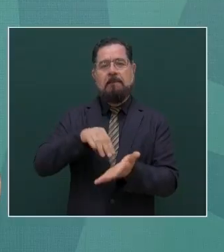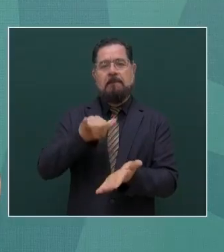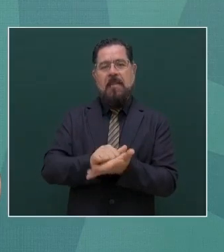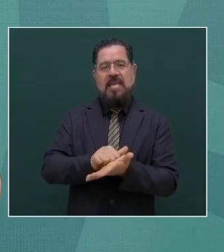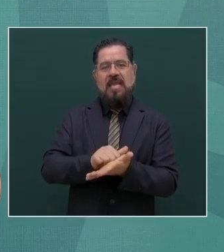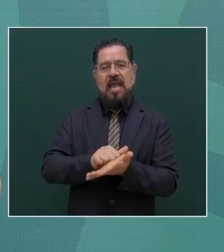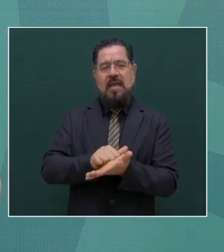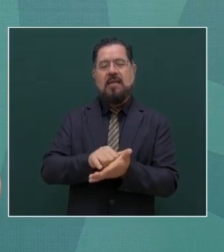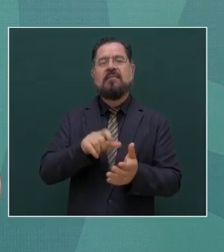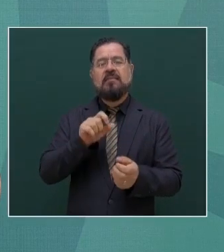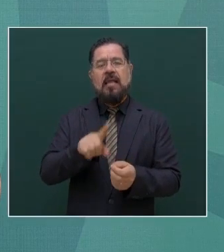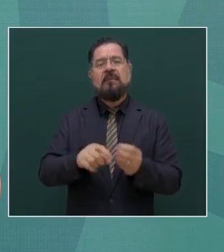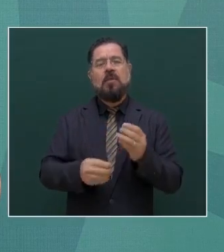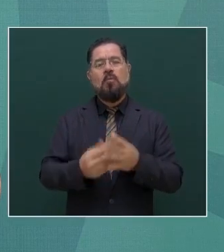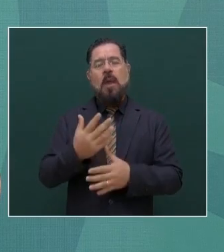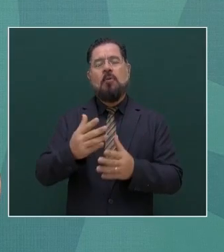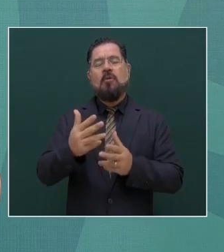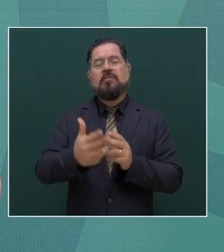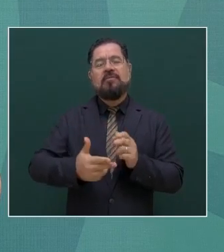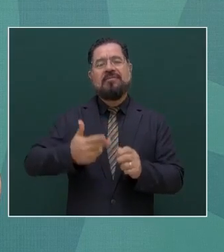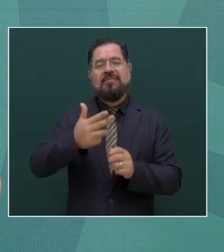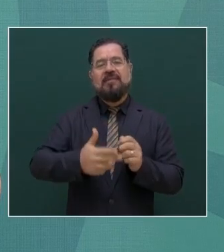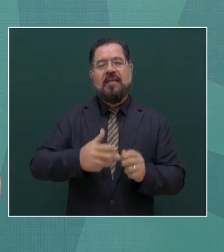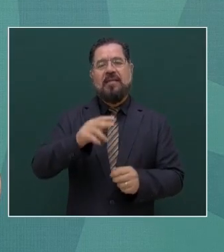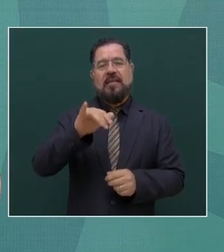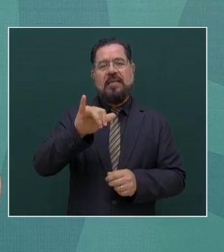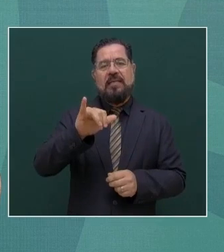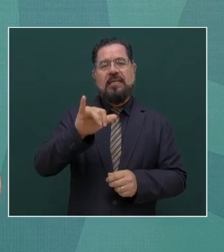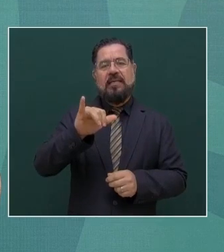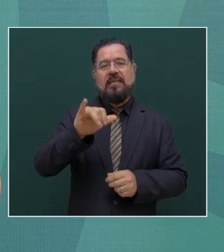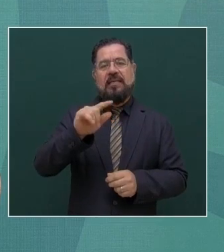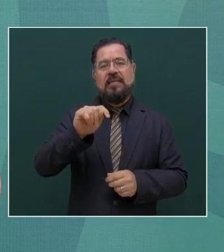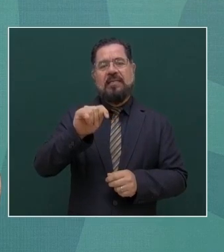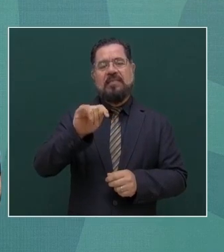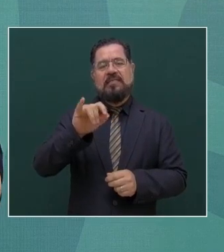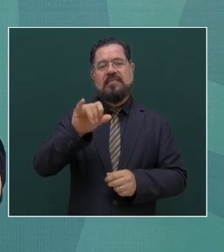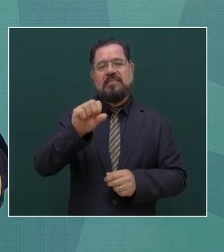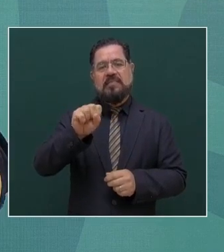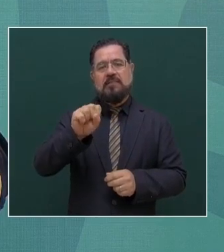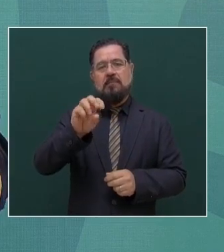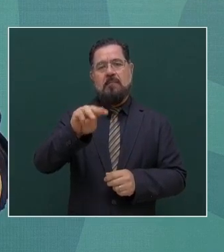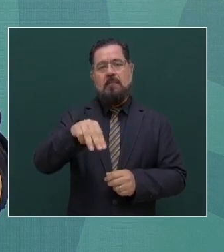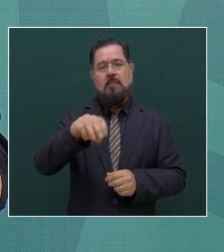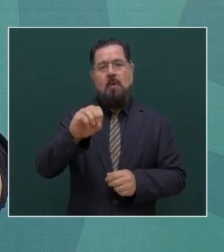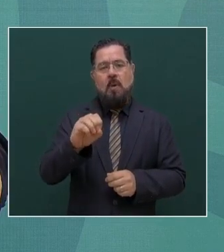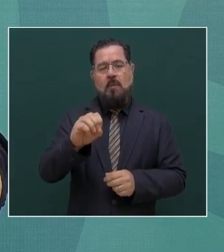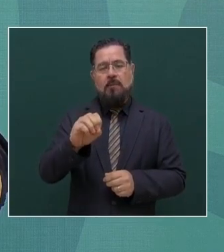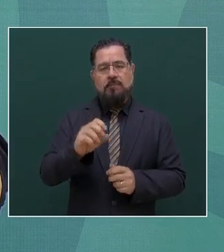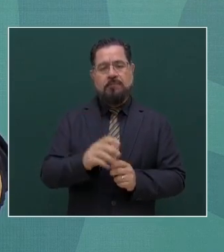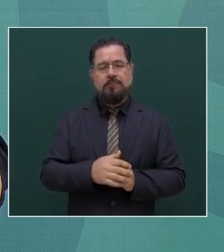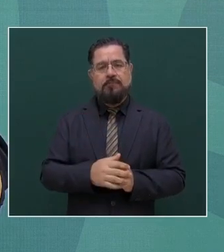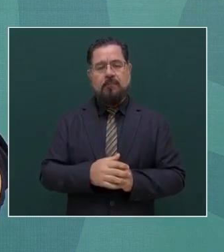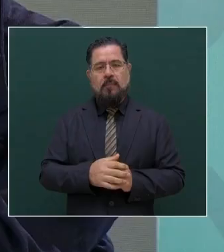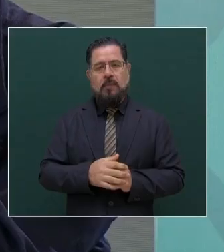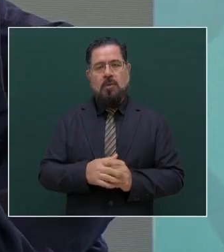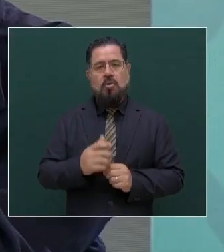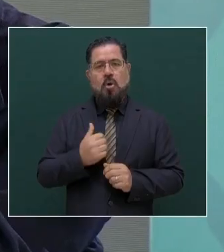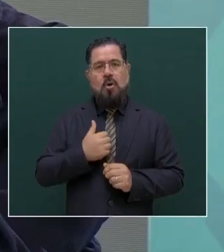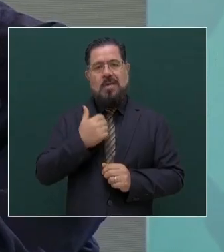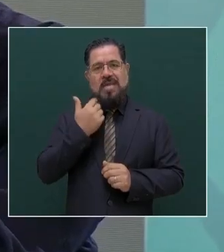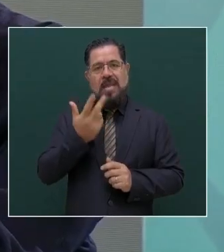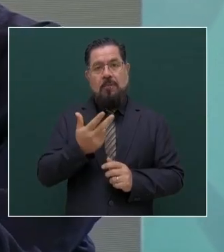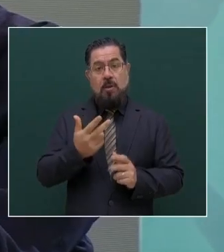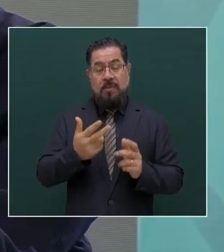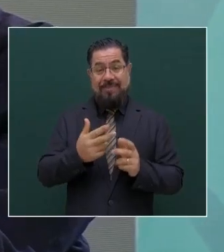Istmo. Pero lo que queremos es que haya tren desde México